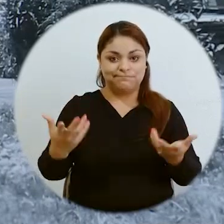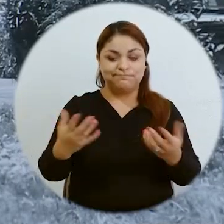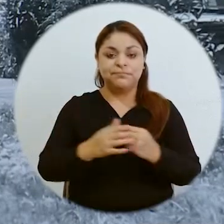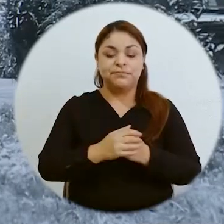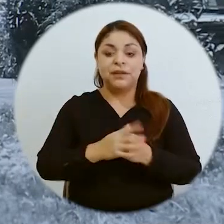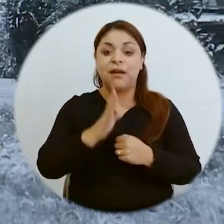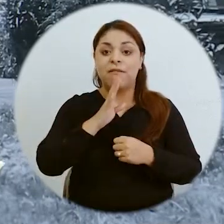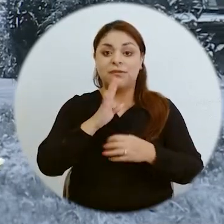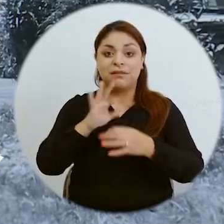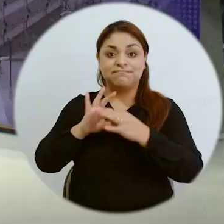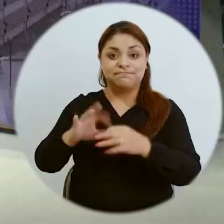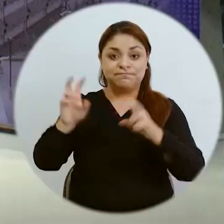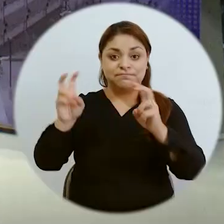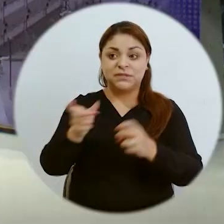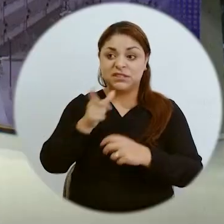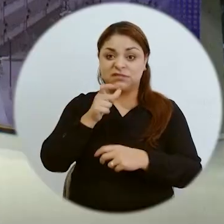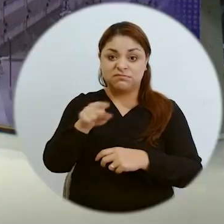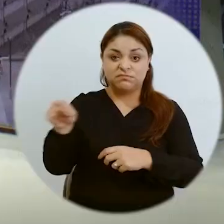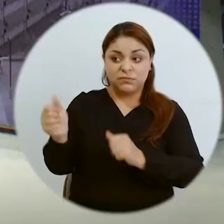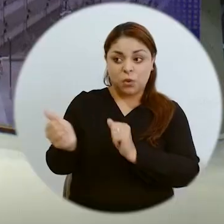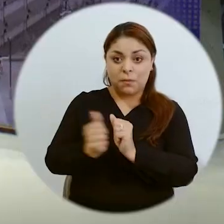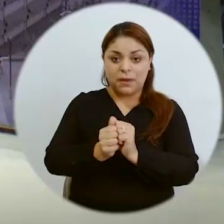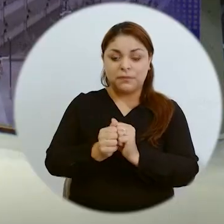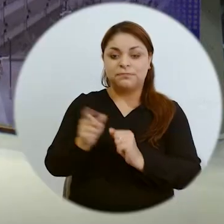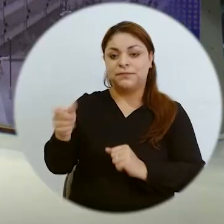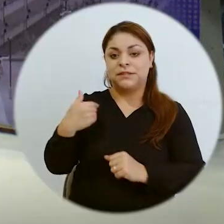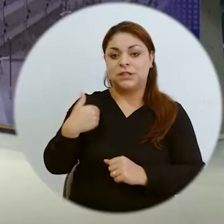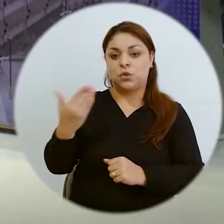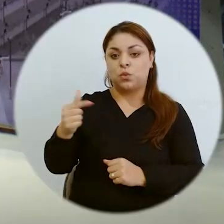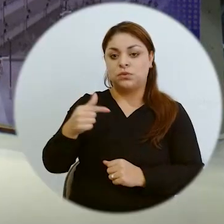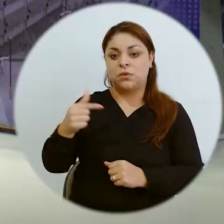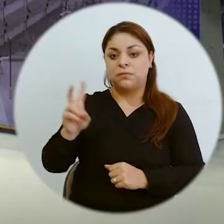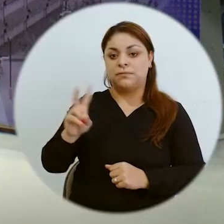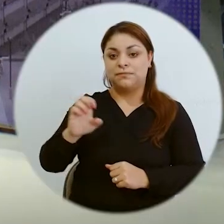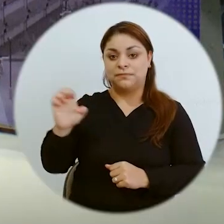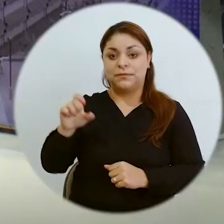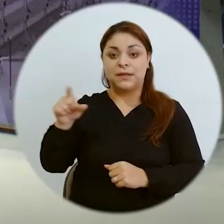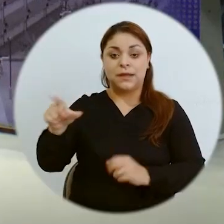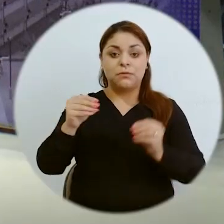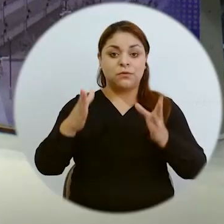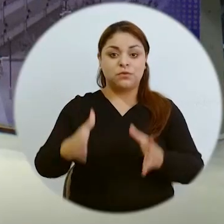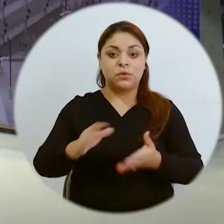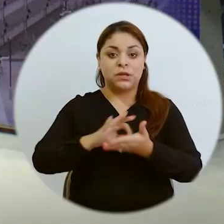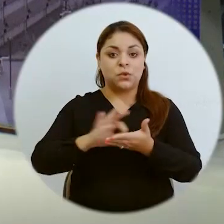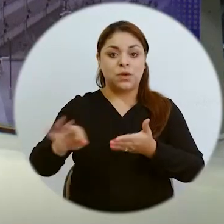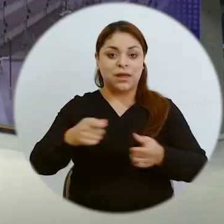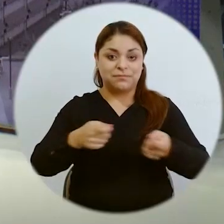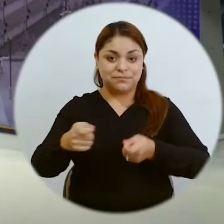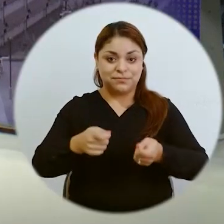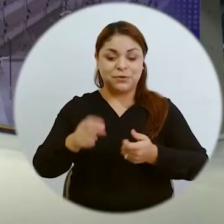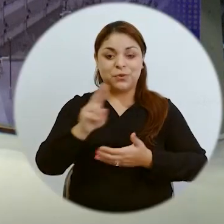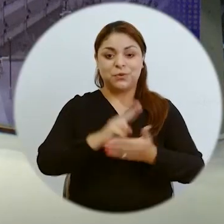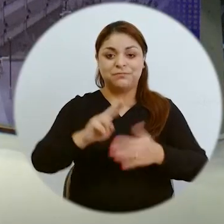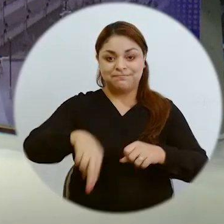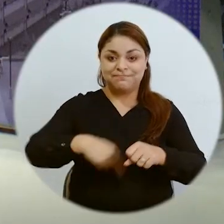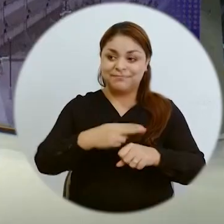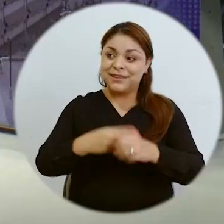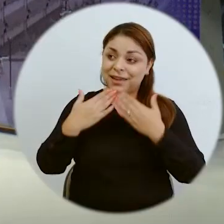Para hablar sobre este tema, nos acompaña en esta oportunidad el señor Gustavo Vallejo Esquivel, académico de la Escuela de Administración de